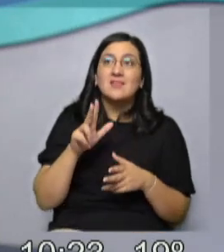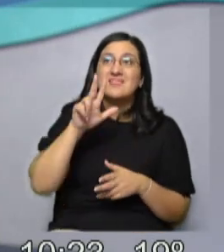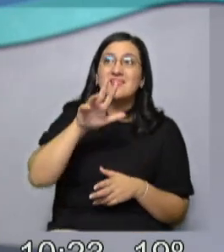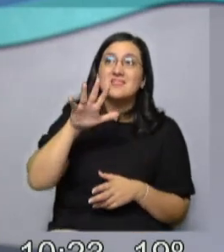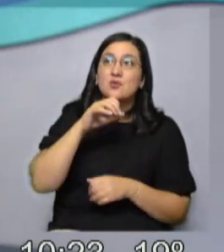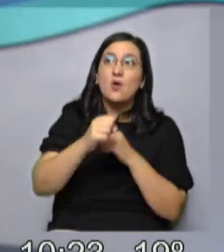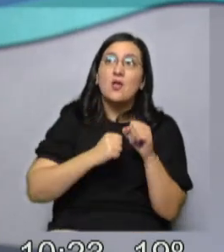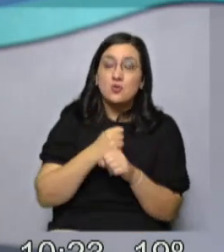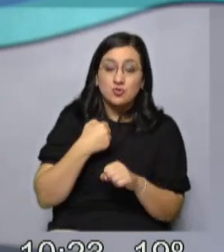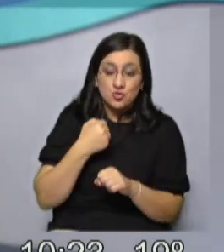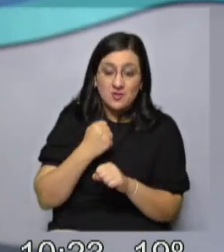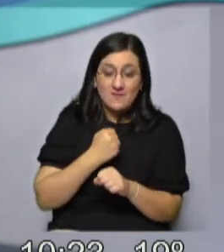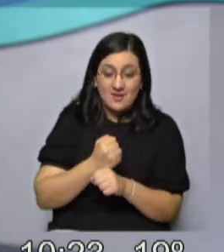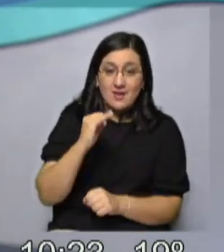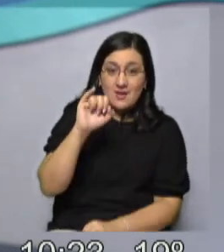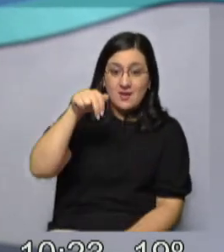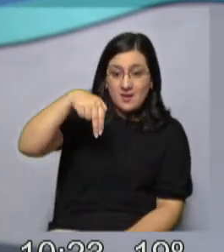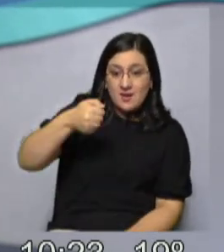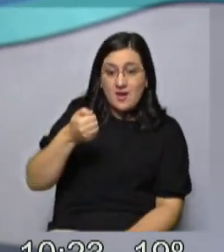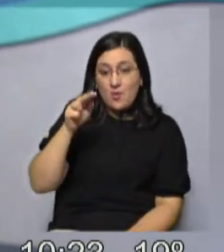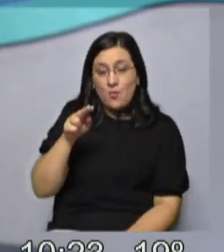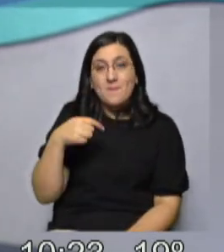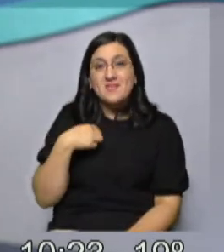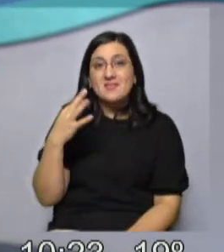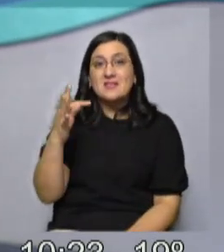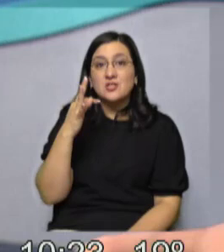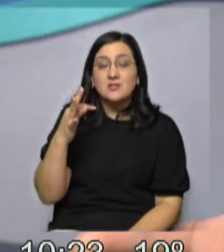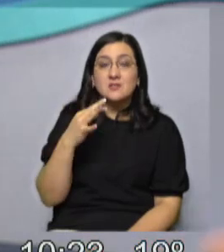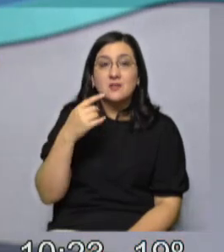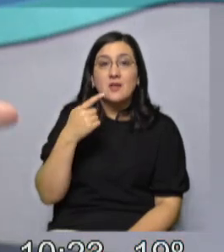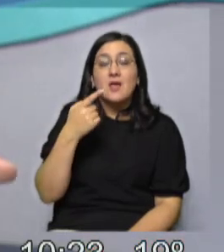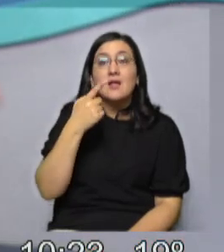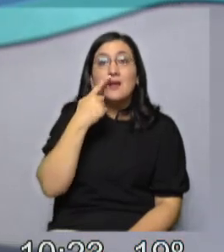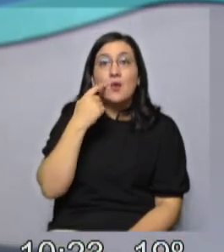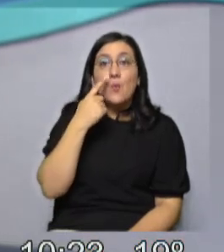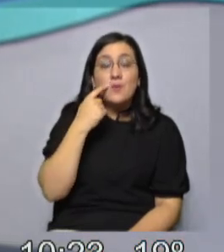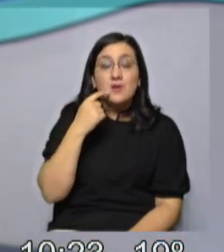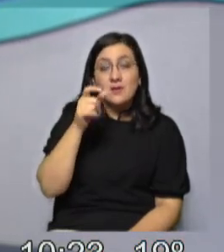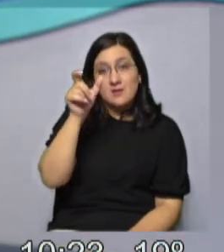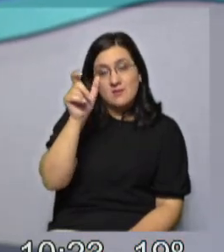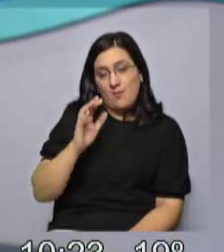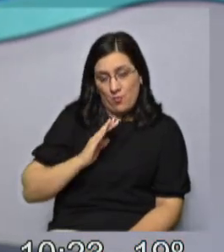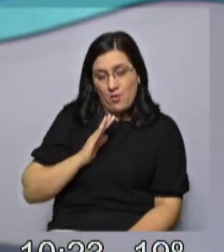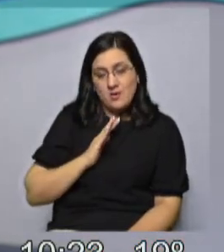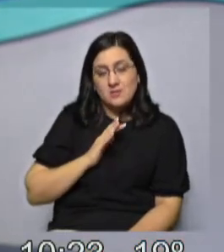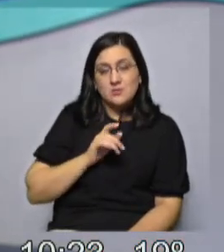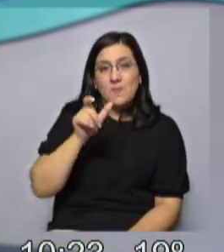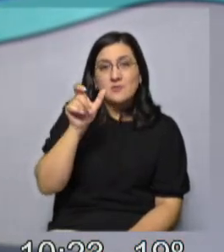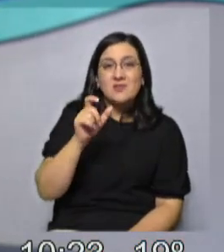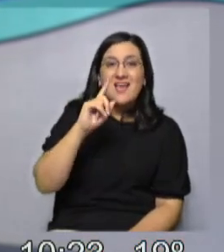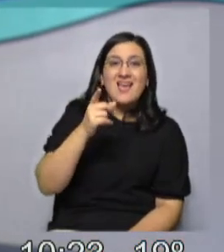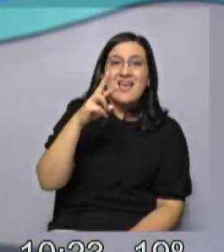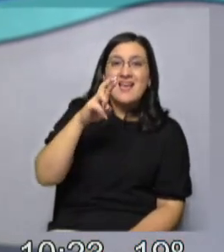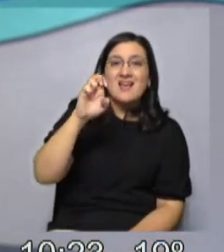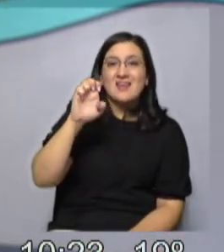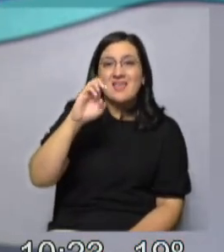cuando entré al INAU, la argumentación de los talleres que yo daba era que el hombre es un ser gregario por naturaleza y sin embargo su inserción social está siendo cada